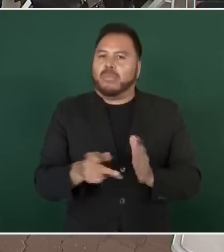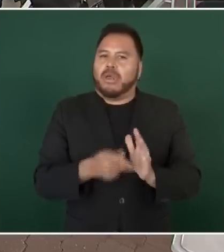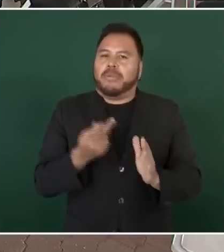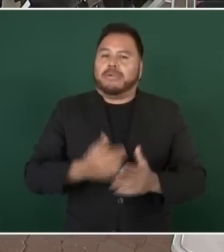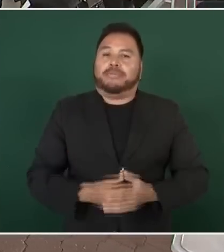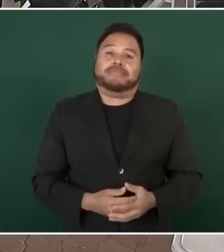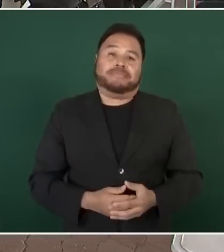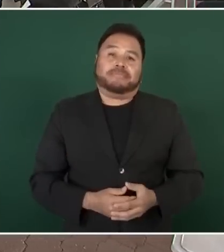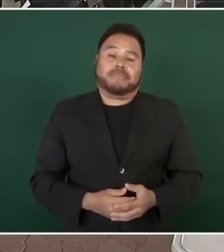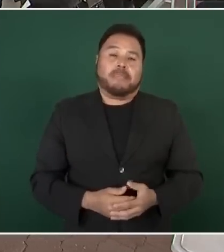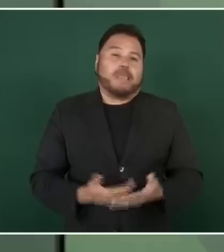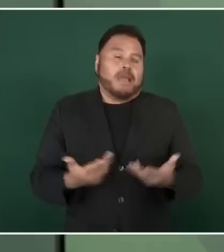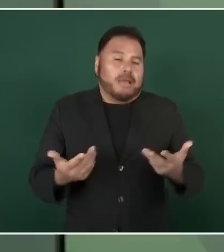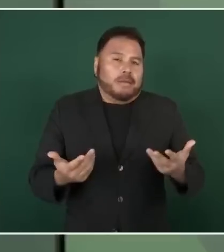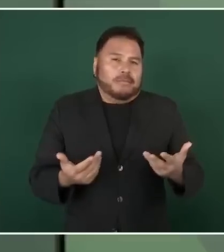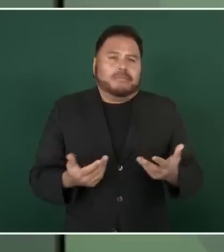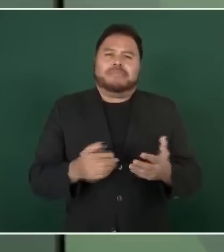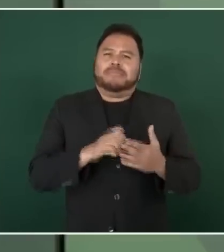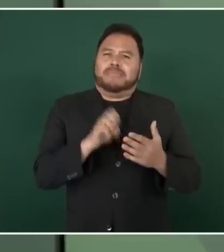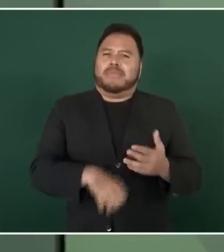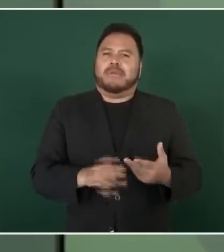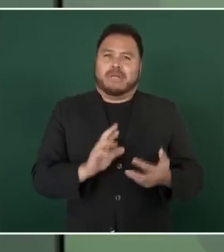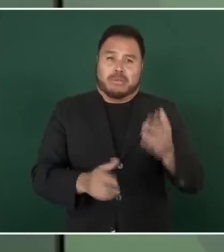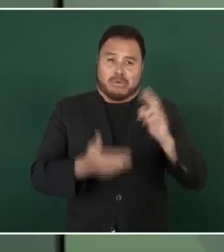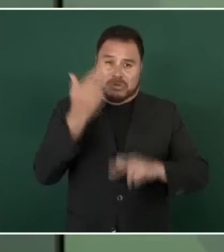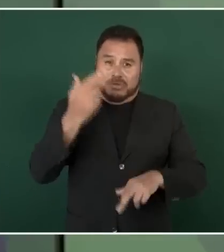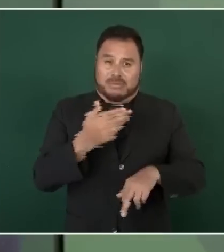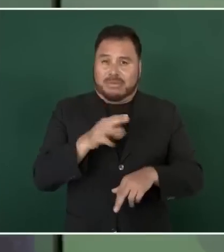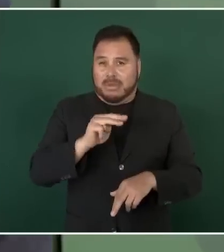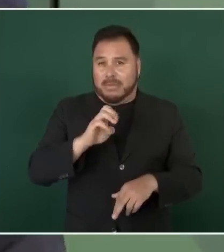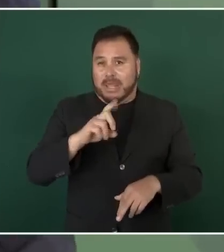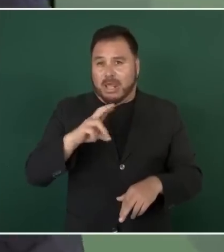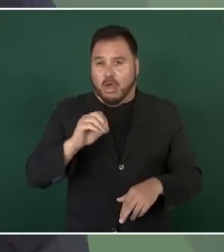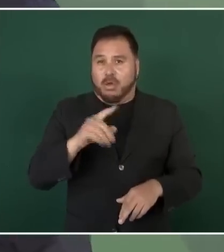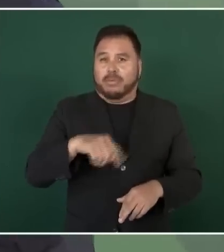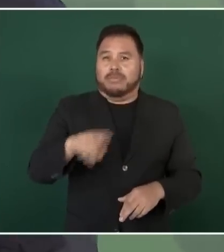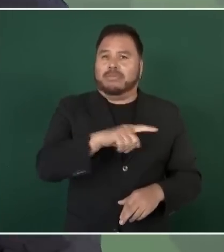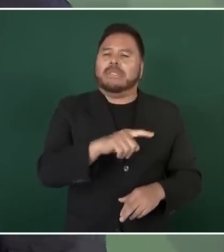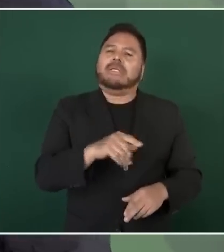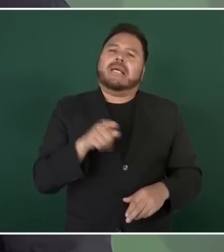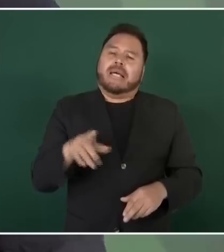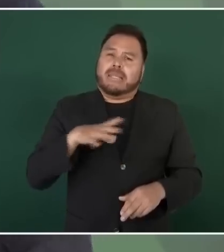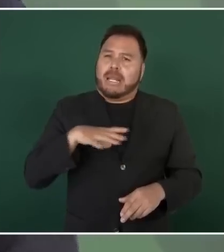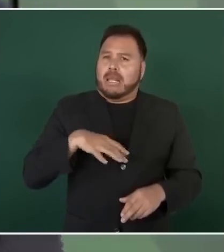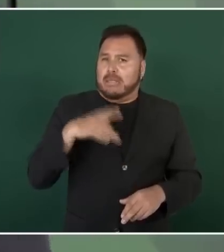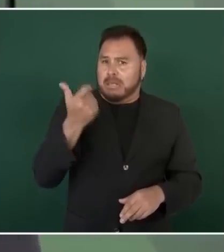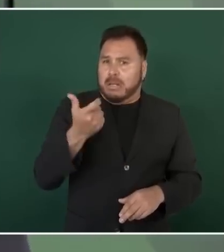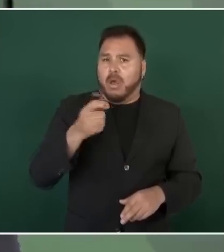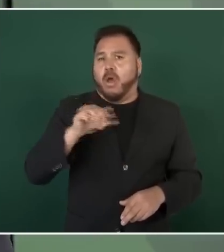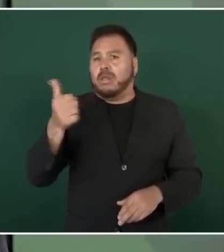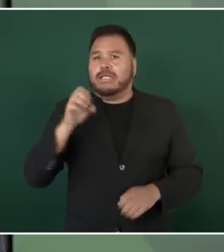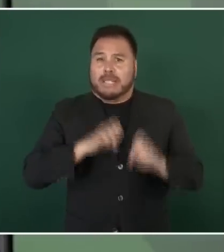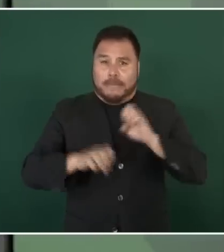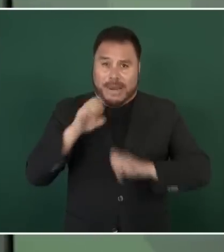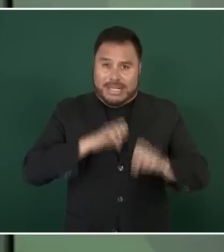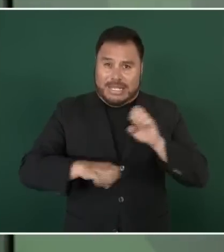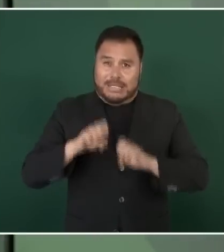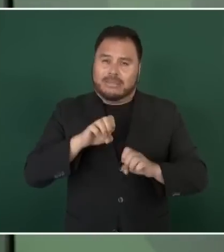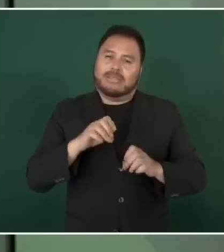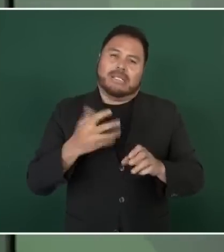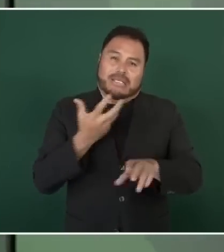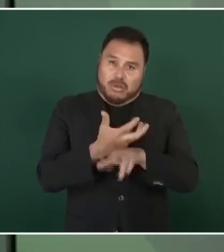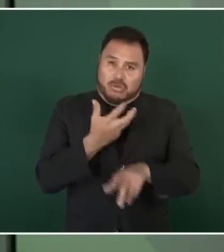Nunca se pudo comprobar que la revolución maderista recibiera fondos de empresas de